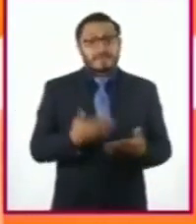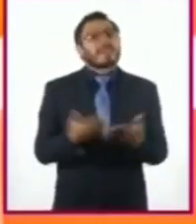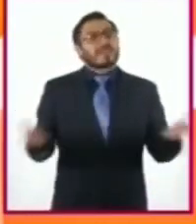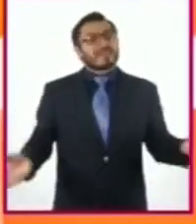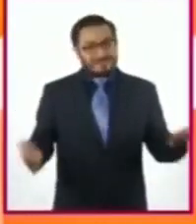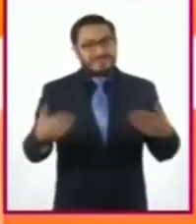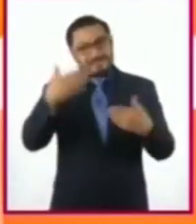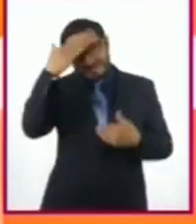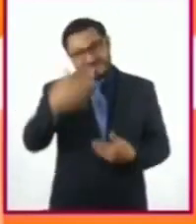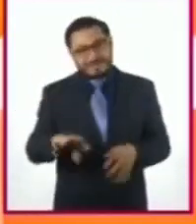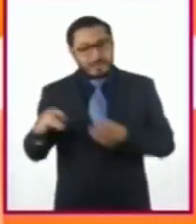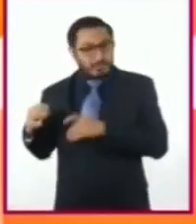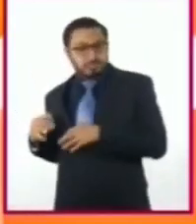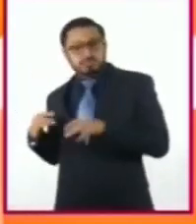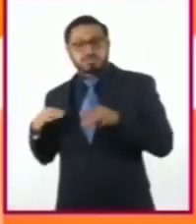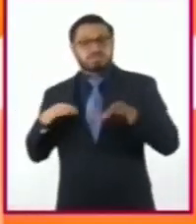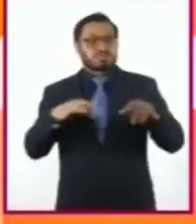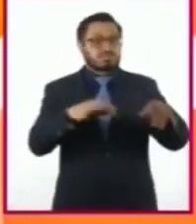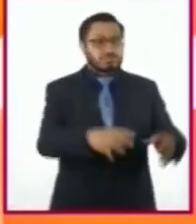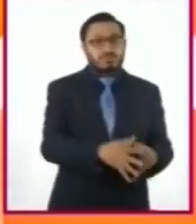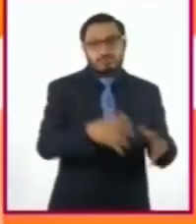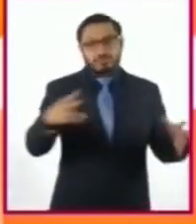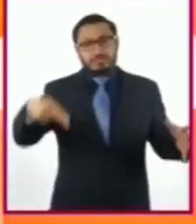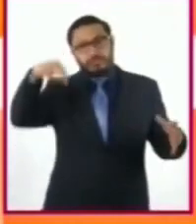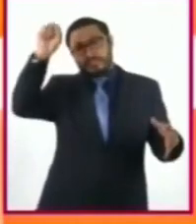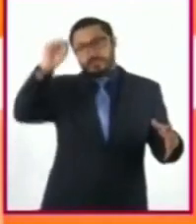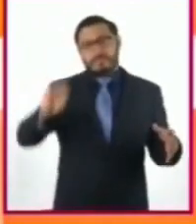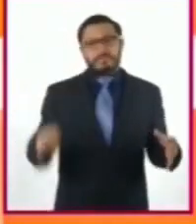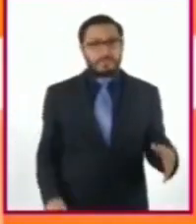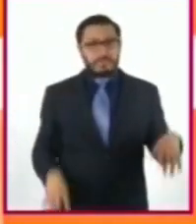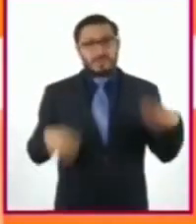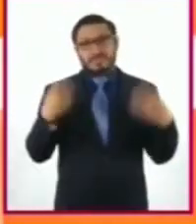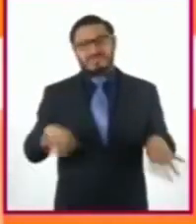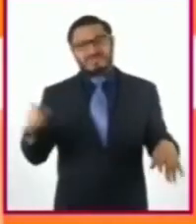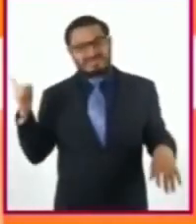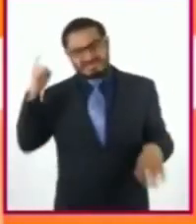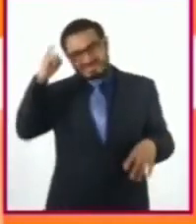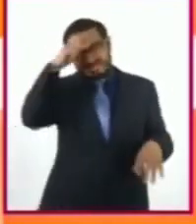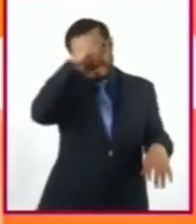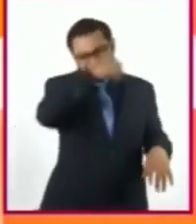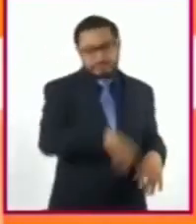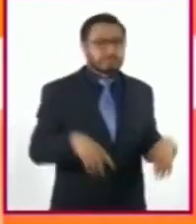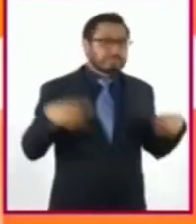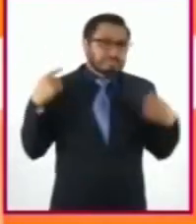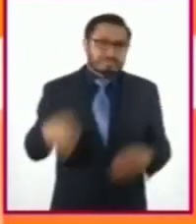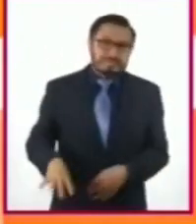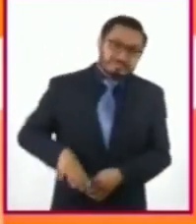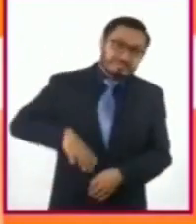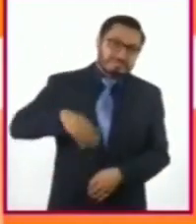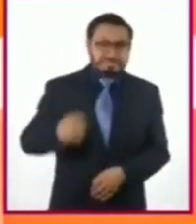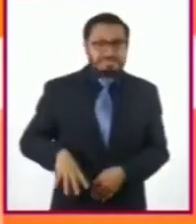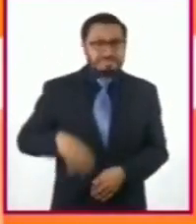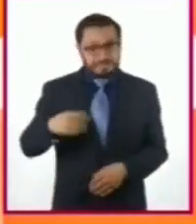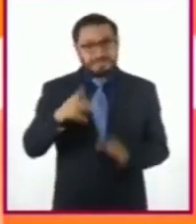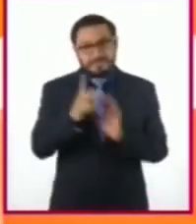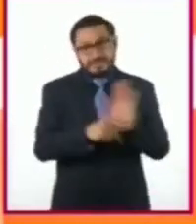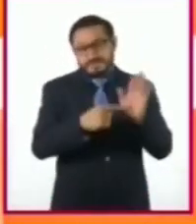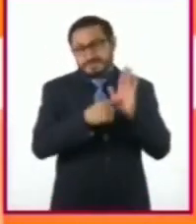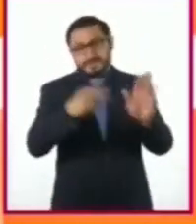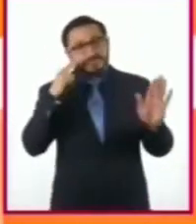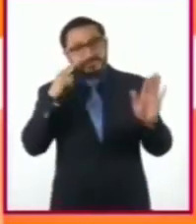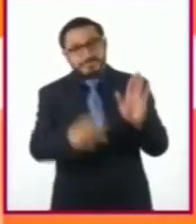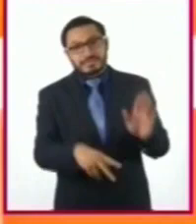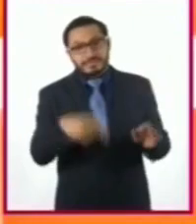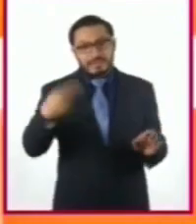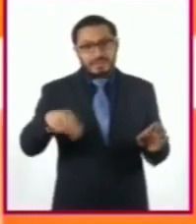de colonización de los territorios del norte y sur fue complejo y arduo. Veamos el siguiente video titulado